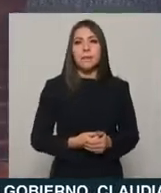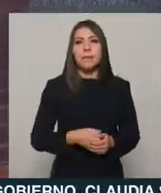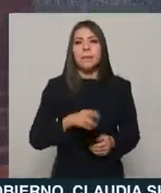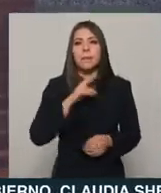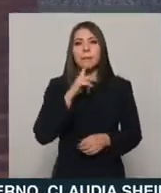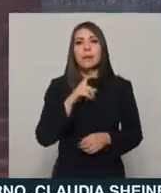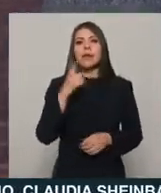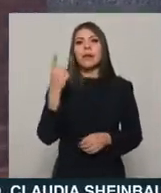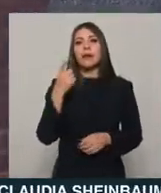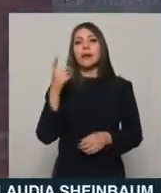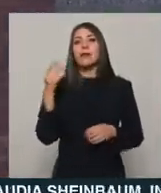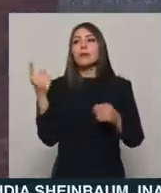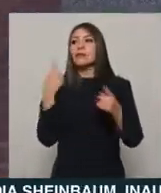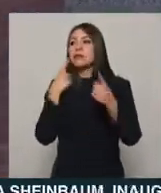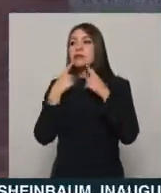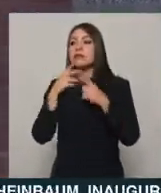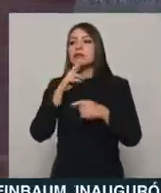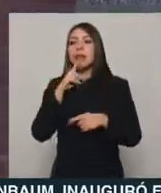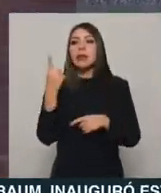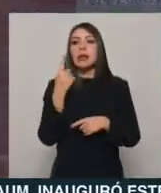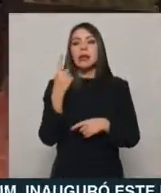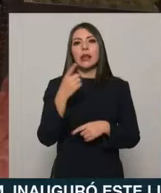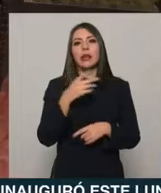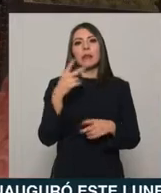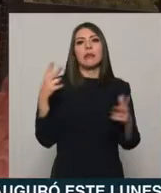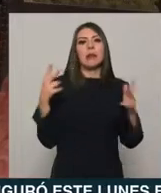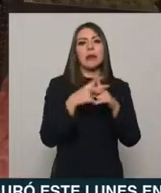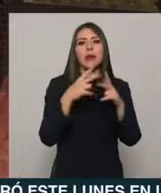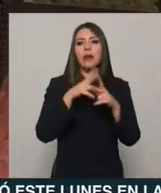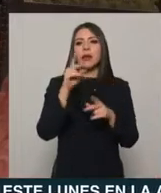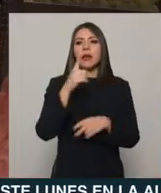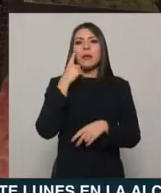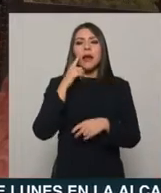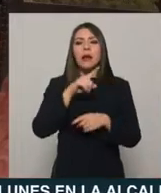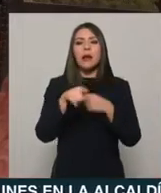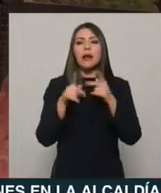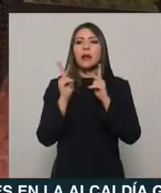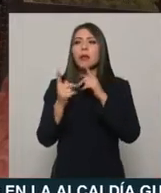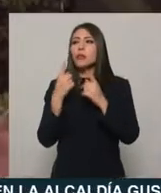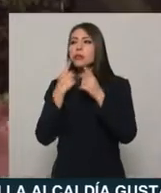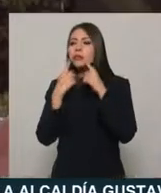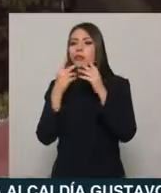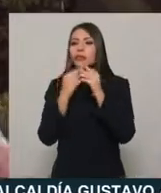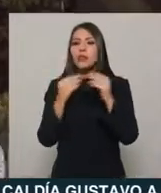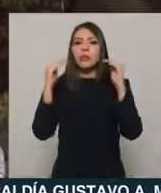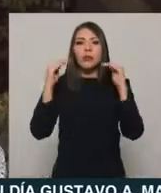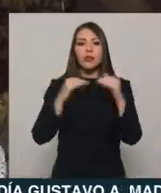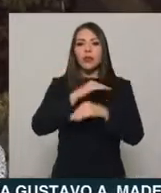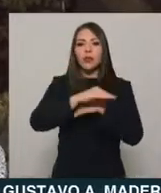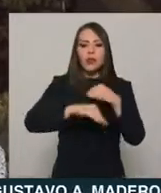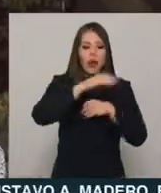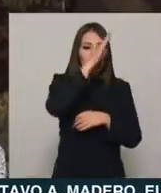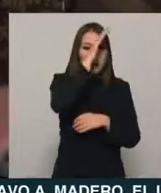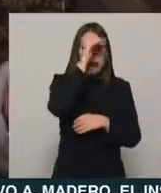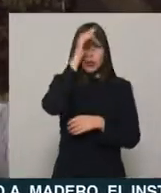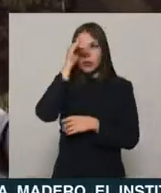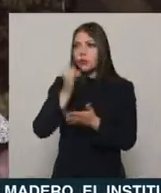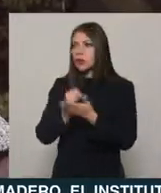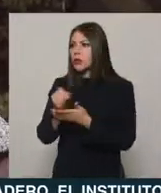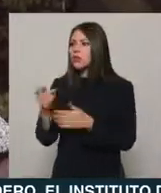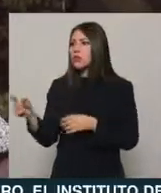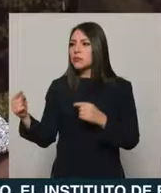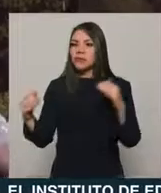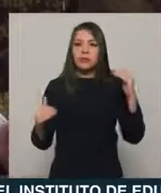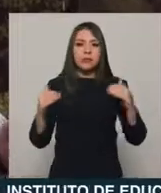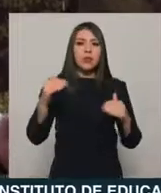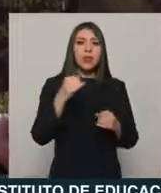que un buen pleito, ¿no? Pero lo que se trata en la mediación es de que todos ganen. Claro. En un juicio llega el juez y determina este gana y este